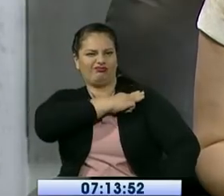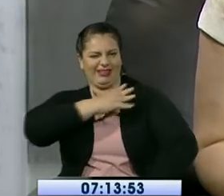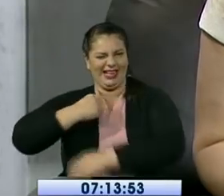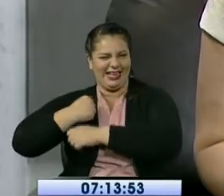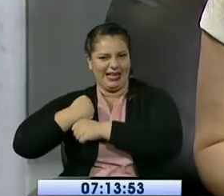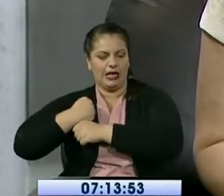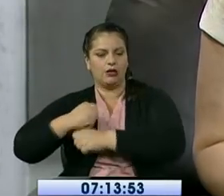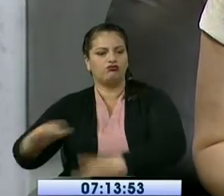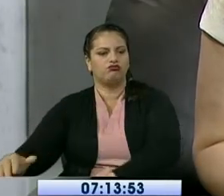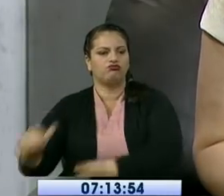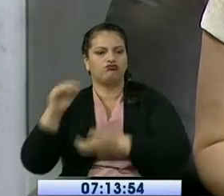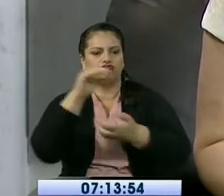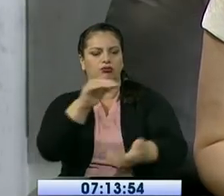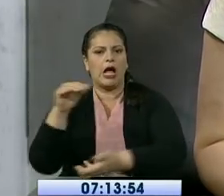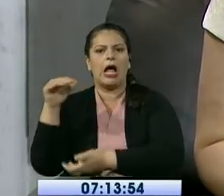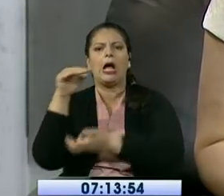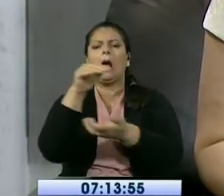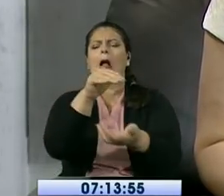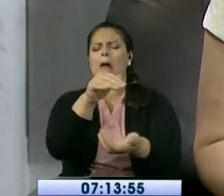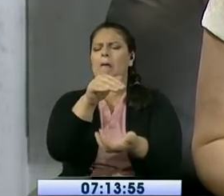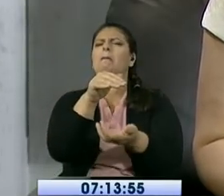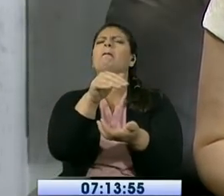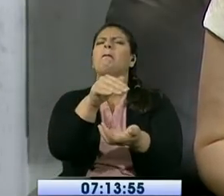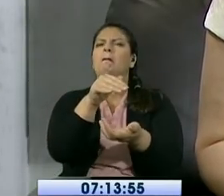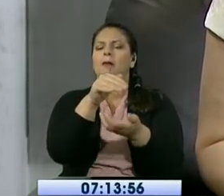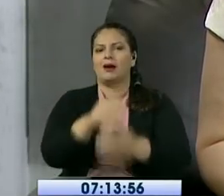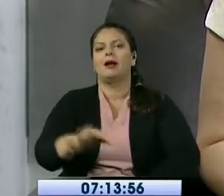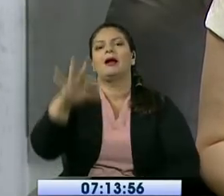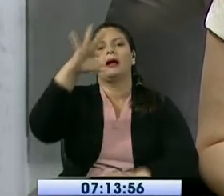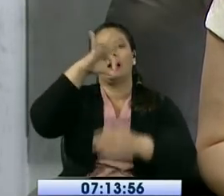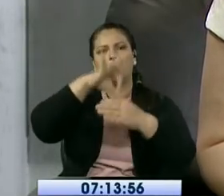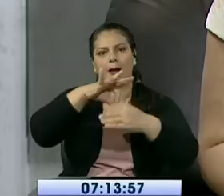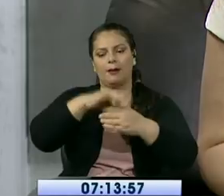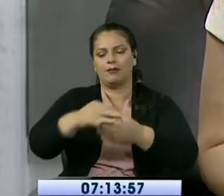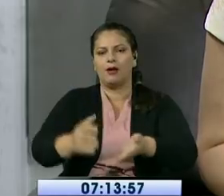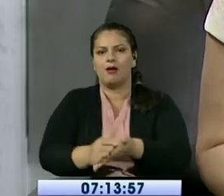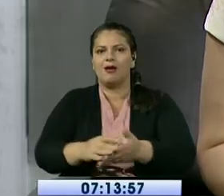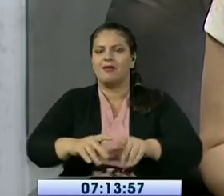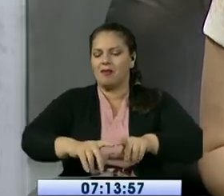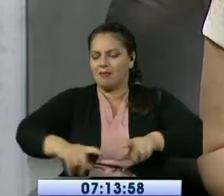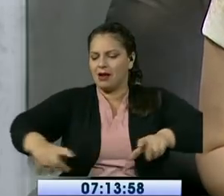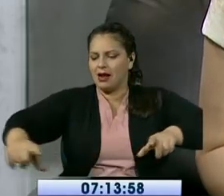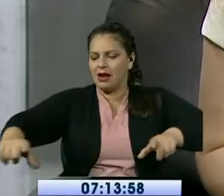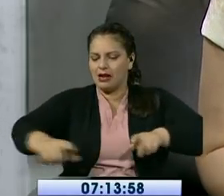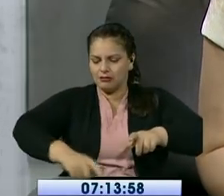delegación provincial hasta que sean distribuidos en los 13 cantones fluminenses.